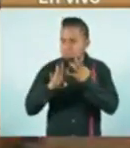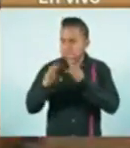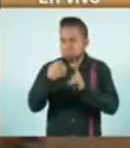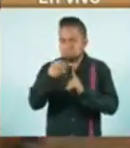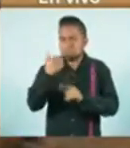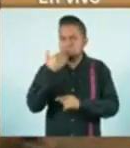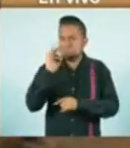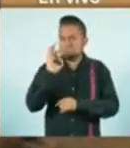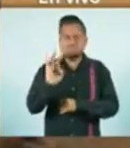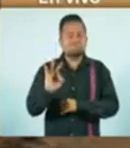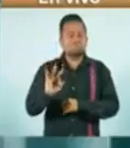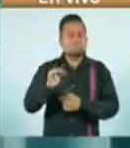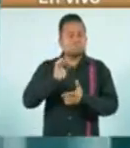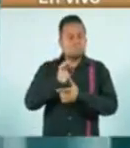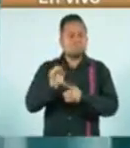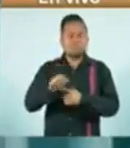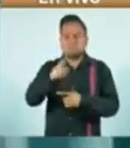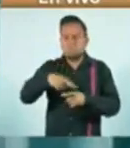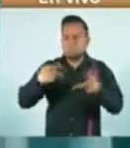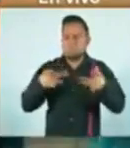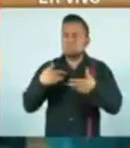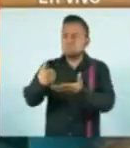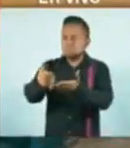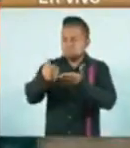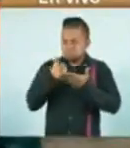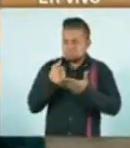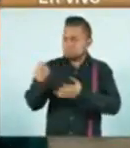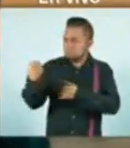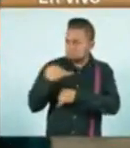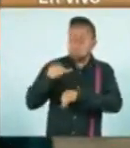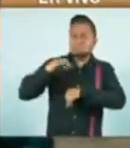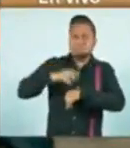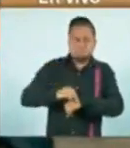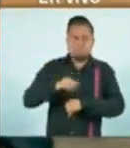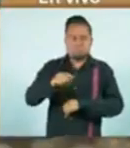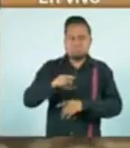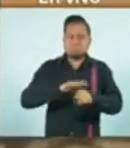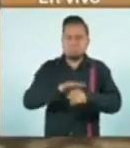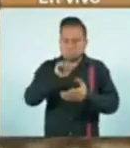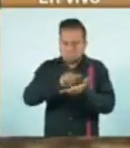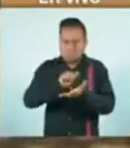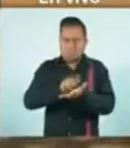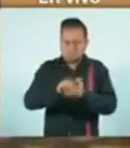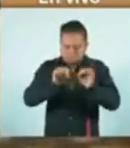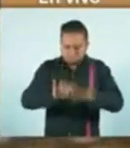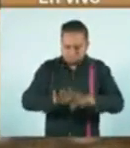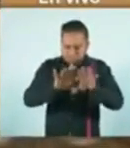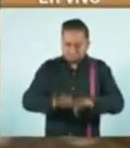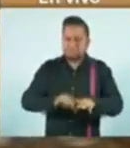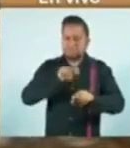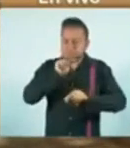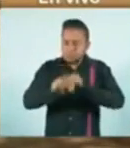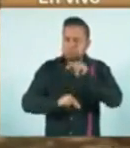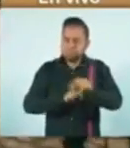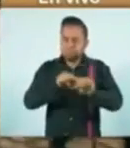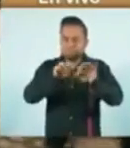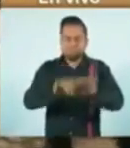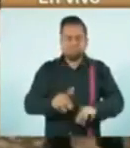Entonces, están ayudando, ya se están haciendo las escrituras